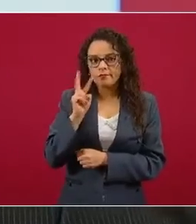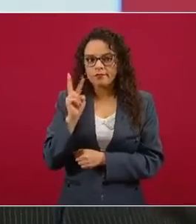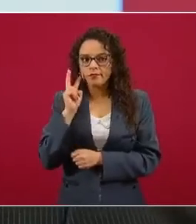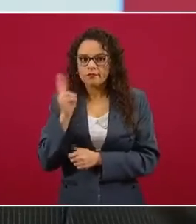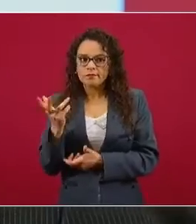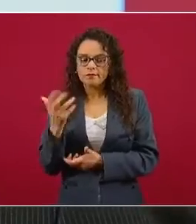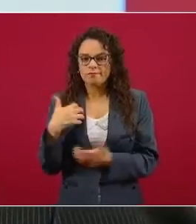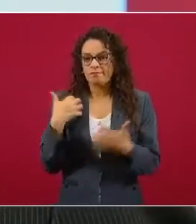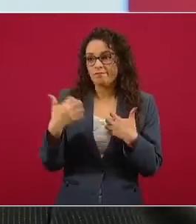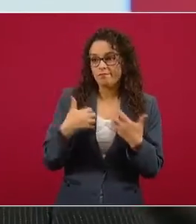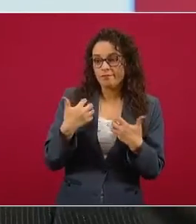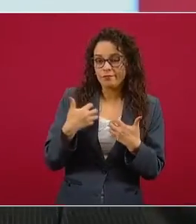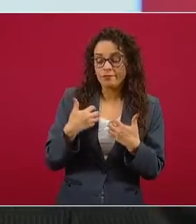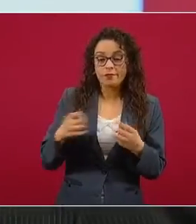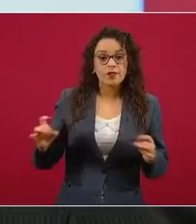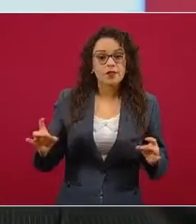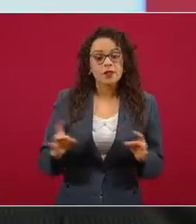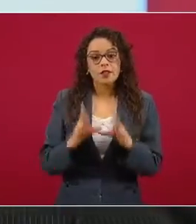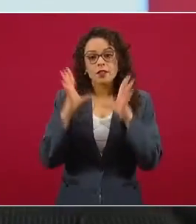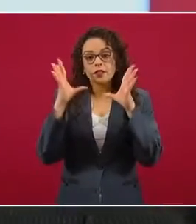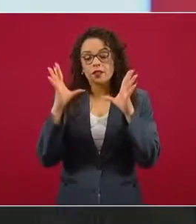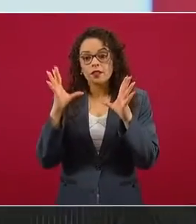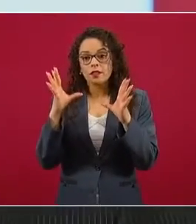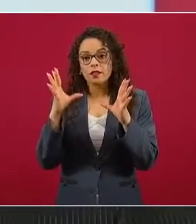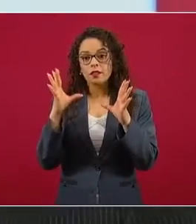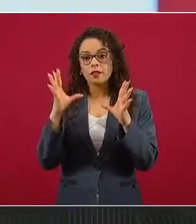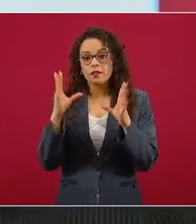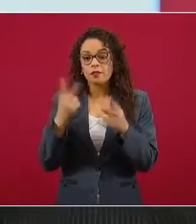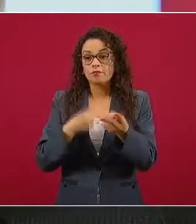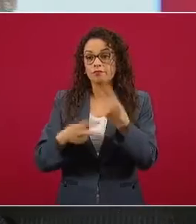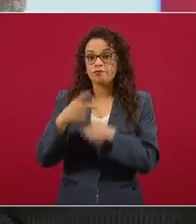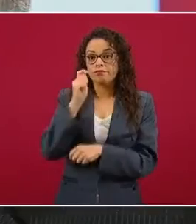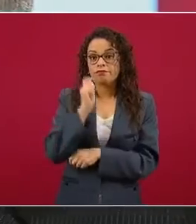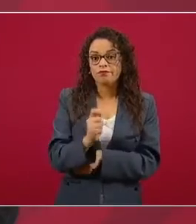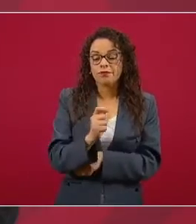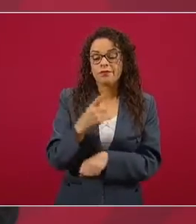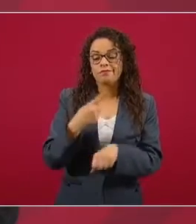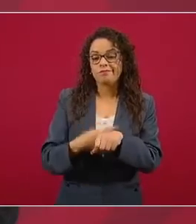presenta la pandemia y los médicos y todos los trabajadores del sector salud